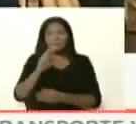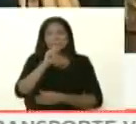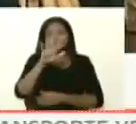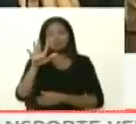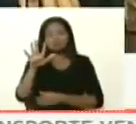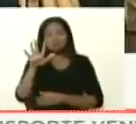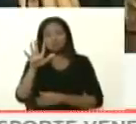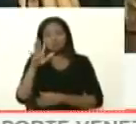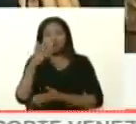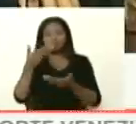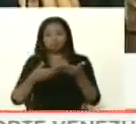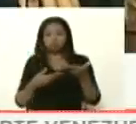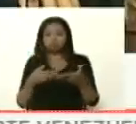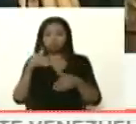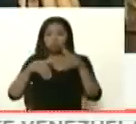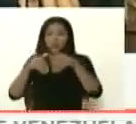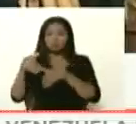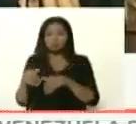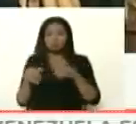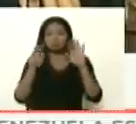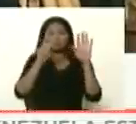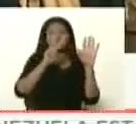25, sacó el